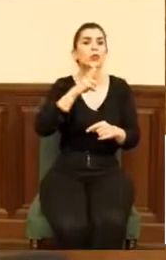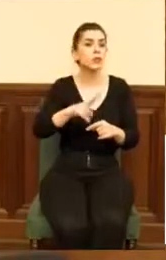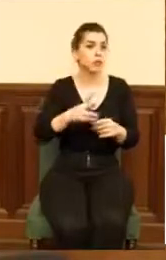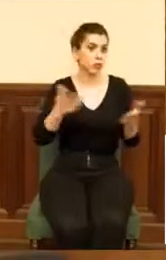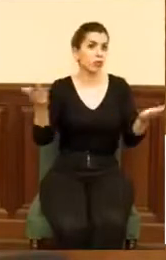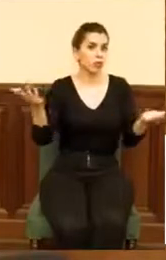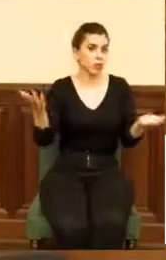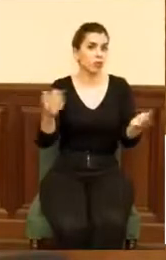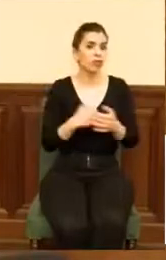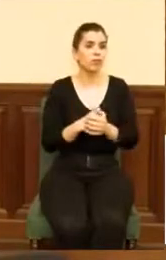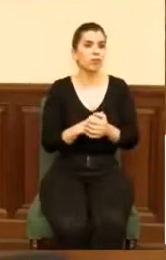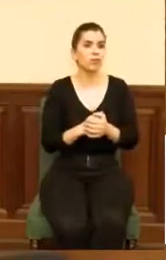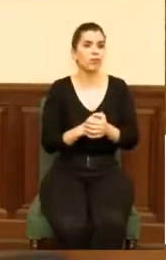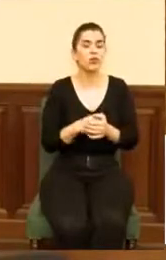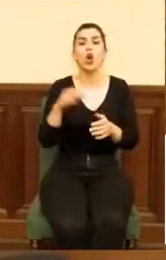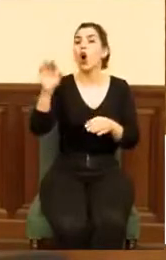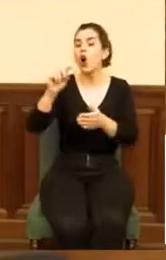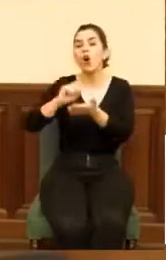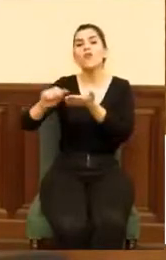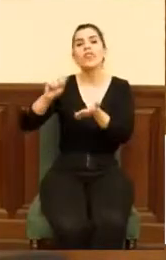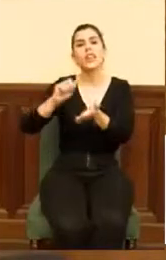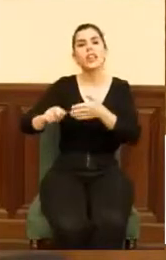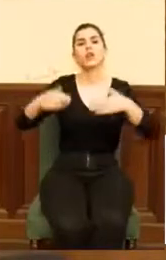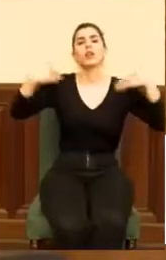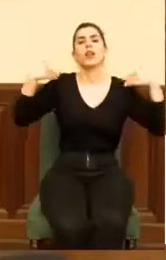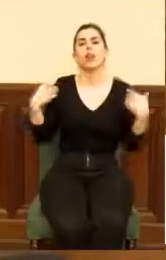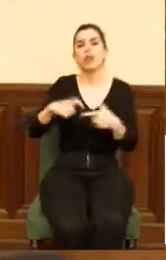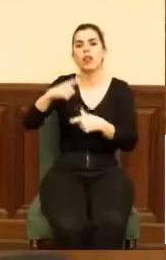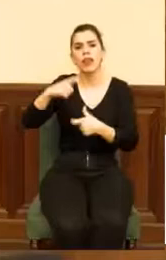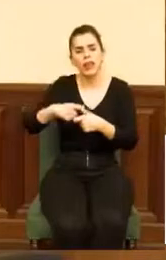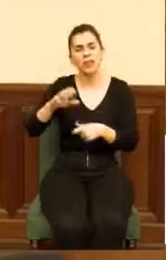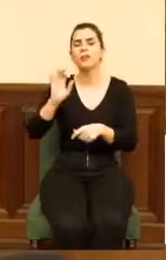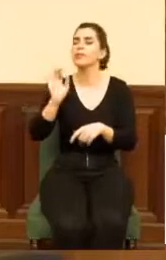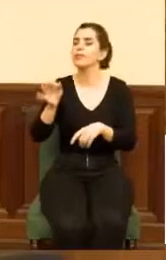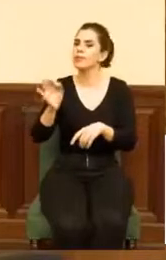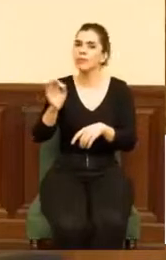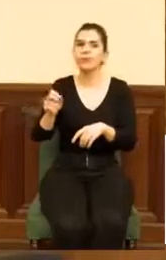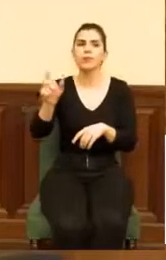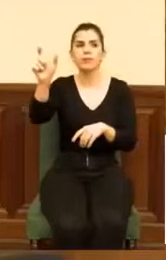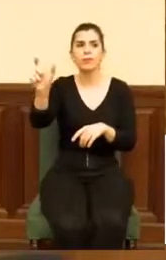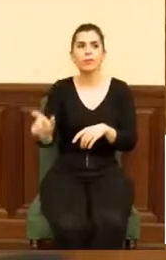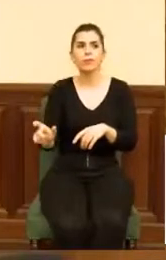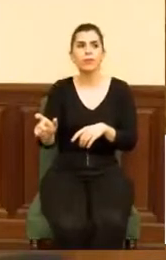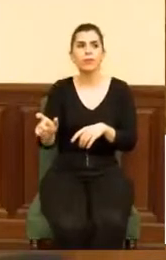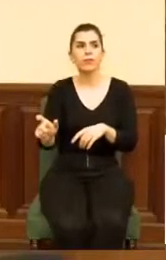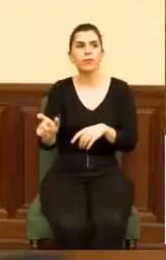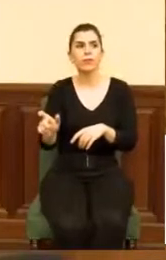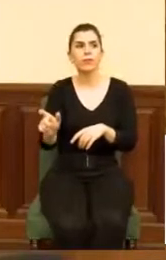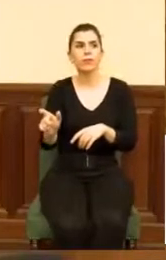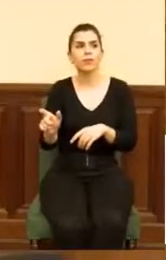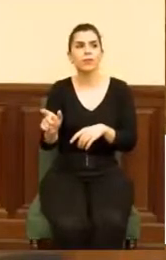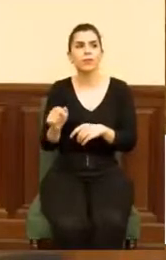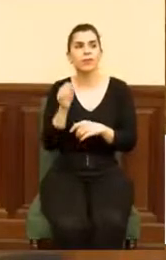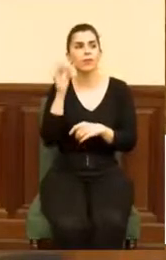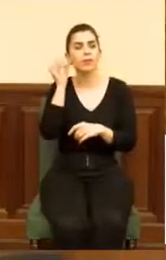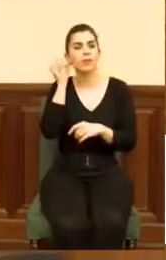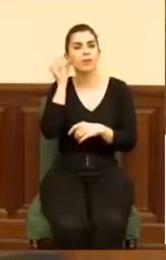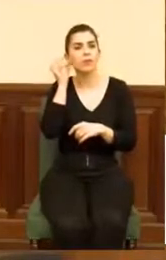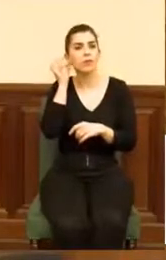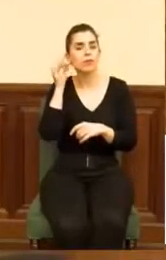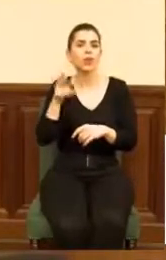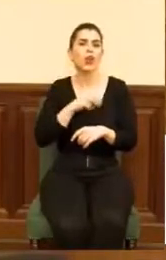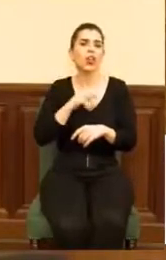pues luego le o contesta. la Oficina de Responsabilidad Civil que está mencionando ha mencionado